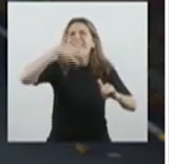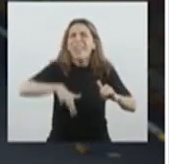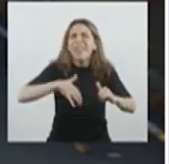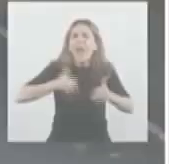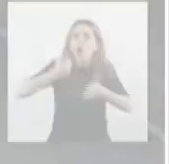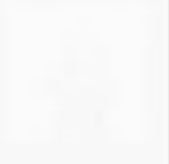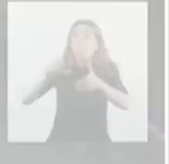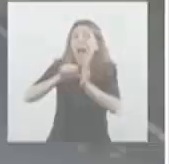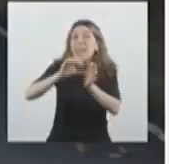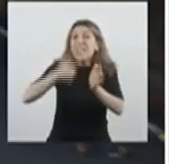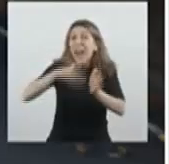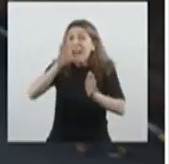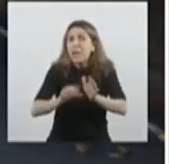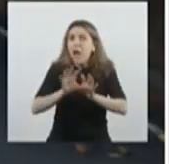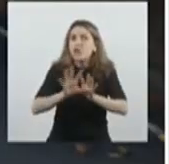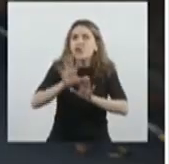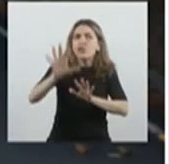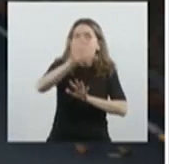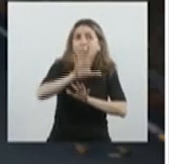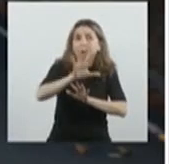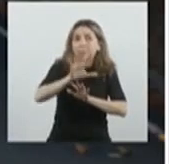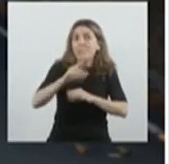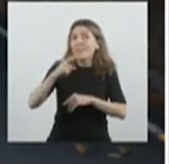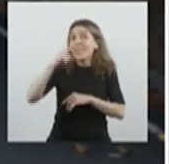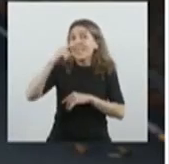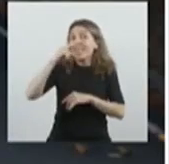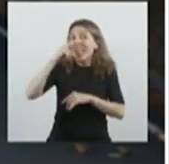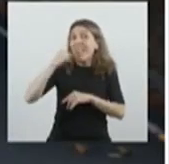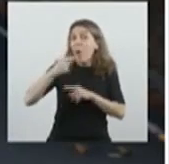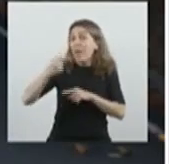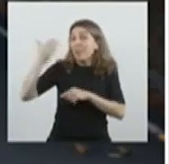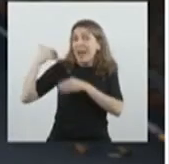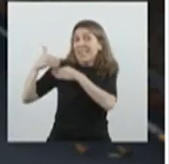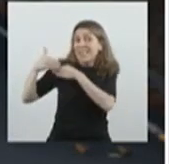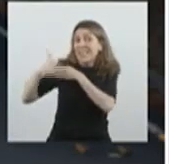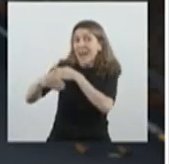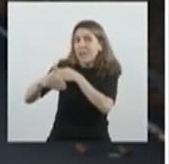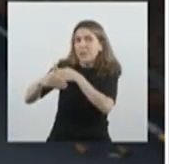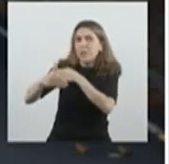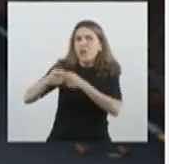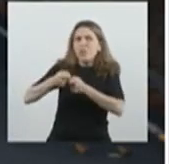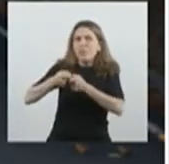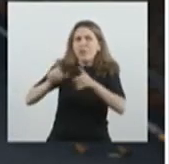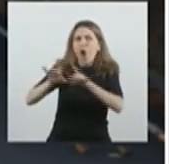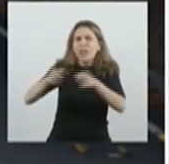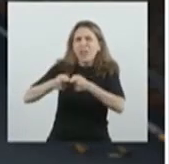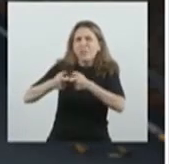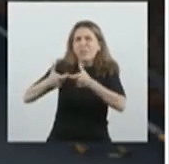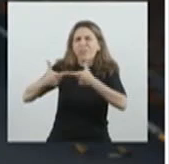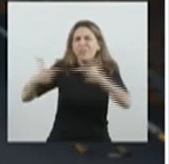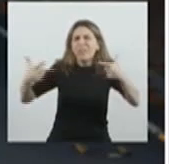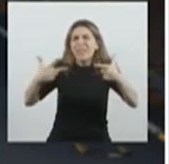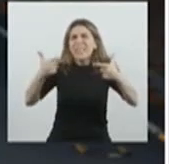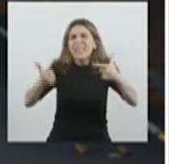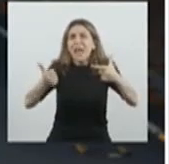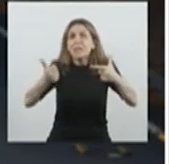el posible desacuerdo o acuerdo, vaya a saber qué es lo que va ocurrir con el FMI. En el tema de inflación seguramente